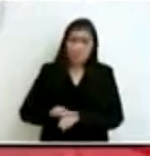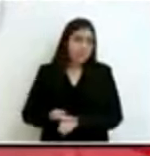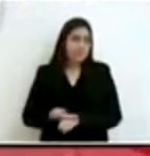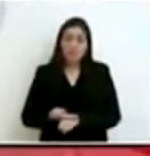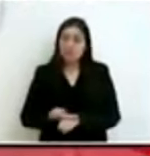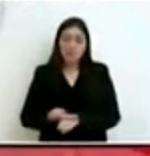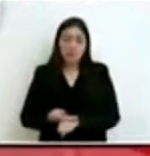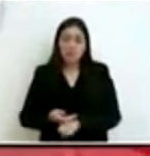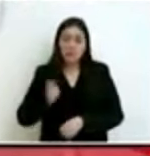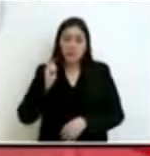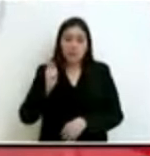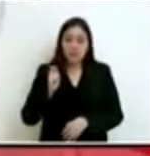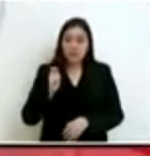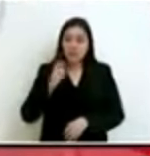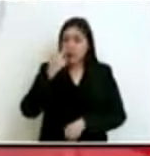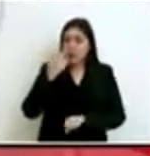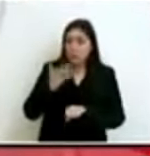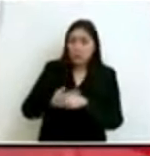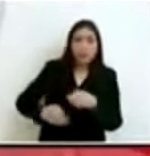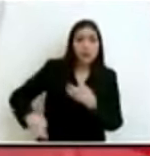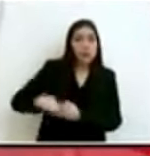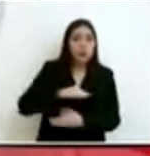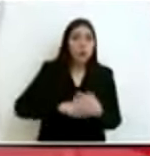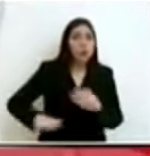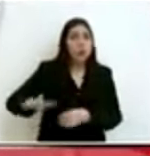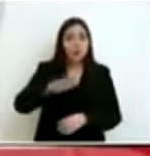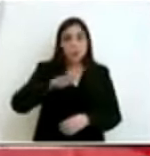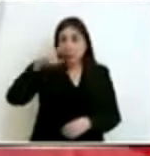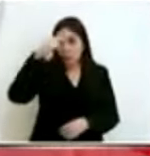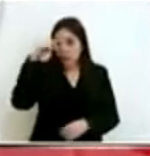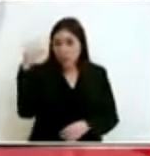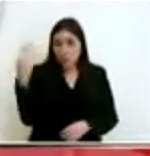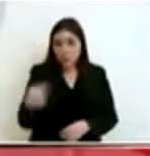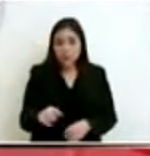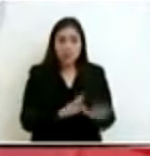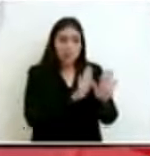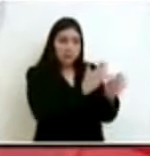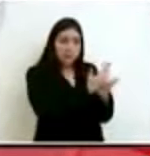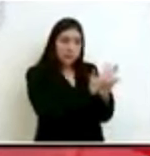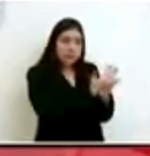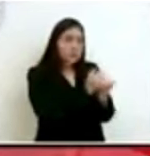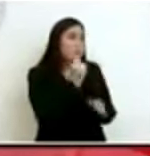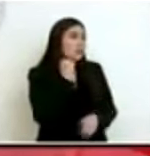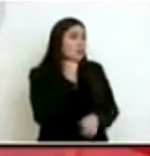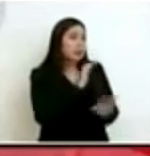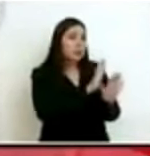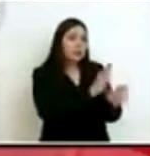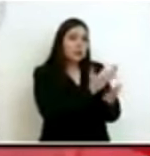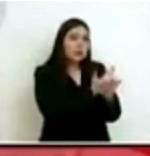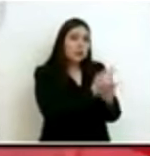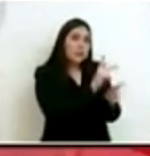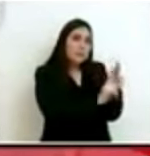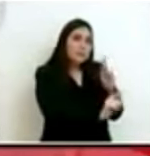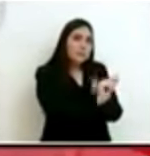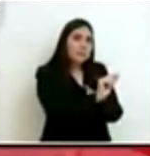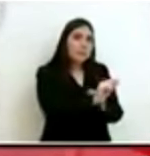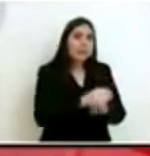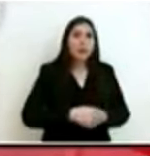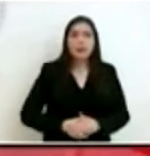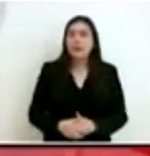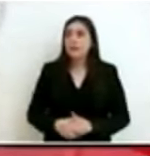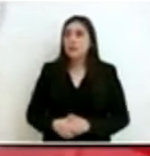orador como se ha hecho. Permítame un segundo. Permítame un segundo. Y de todas y todos los senador, permítame un segundo.